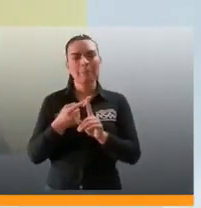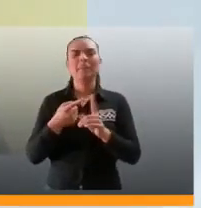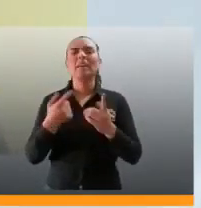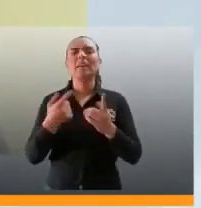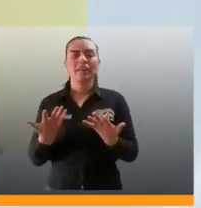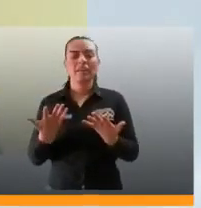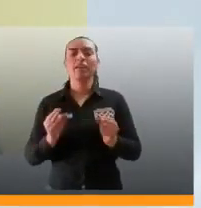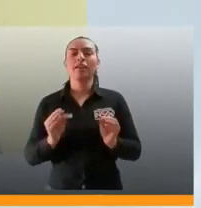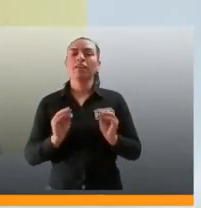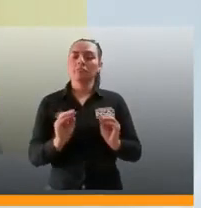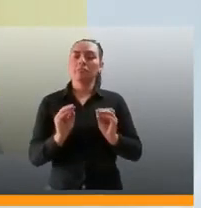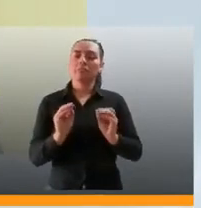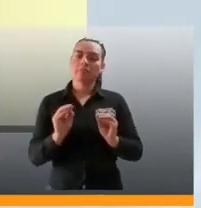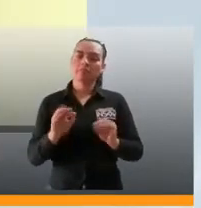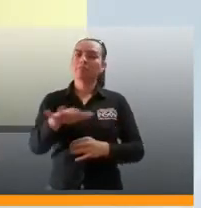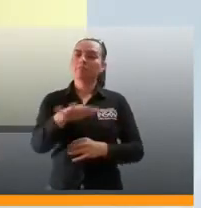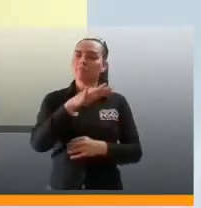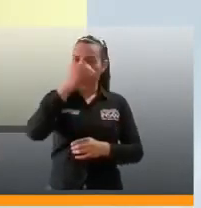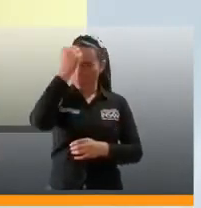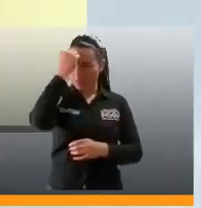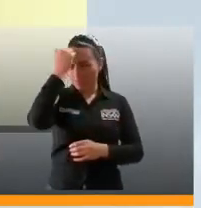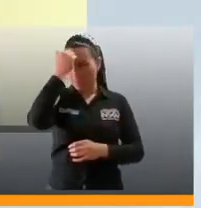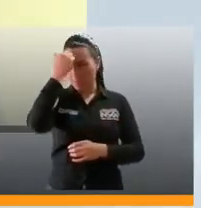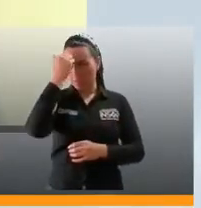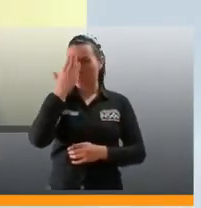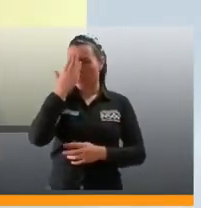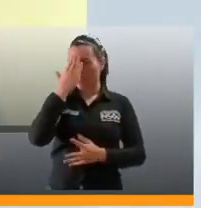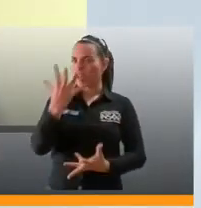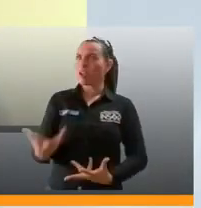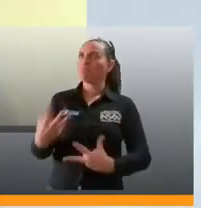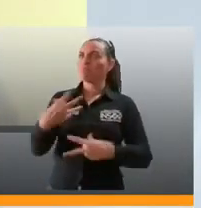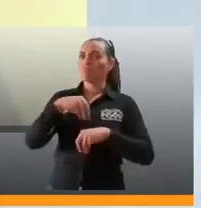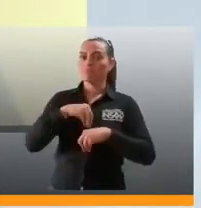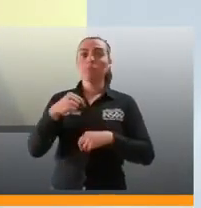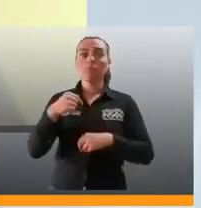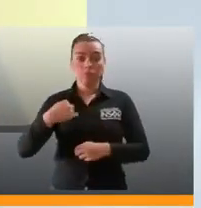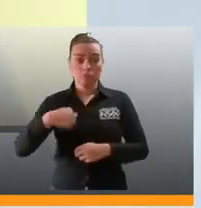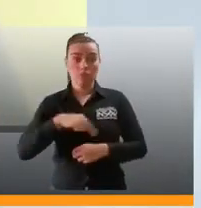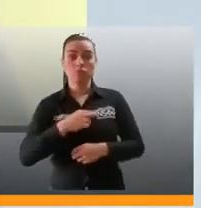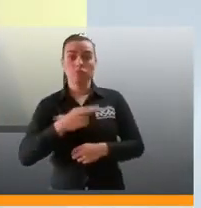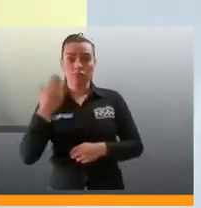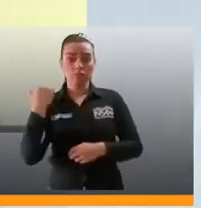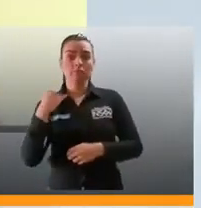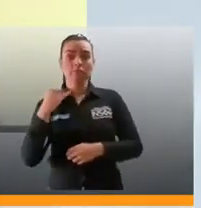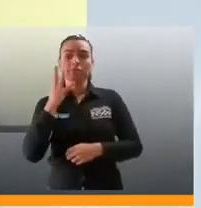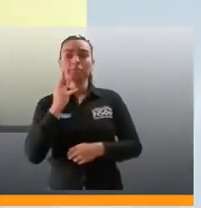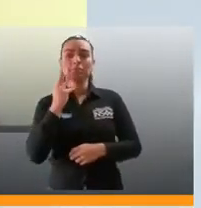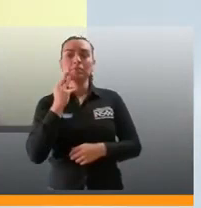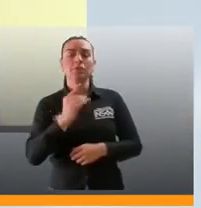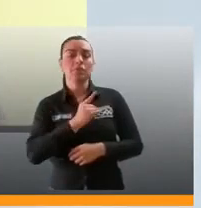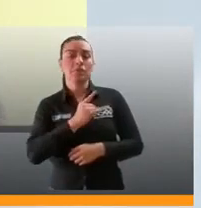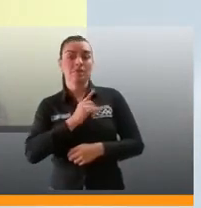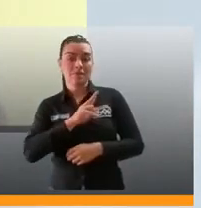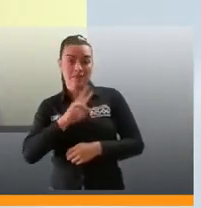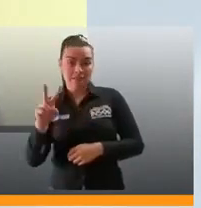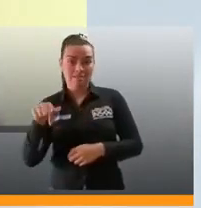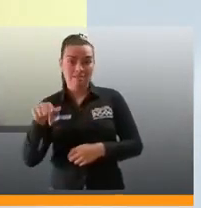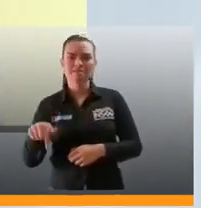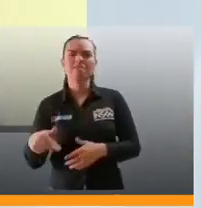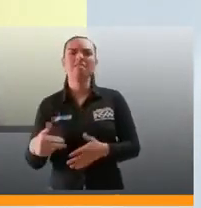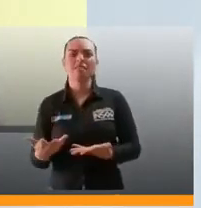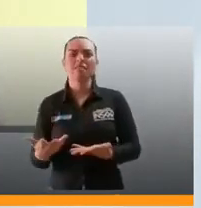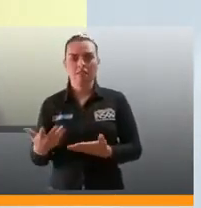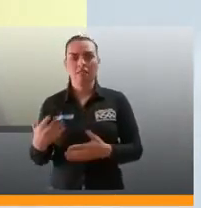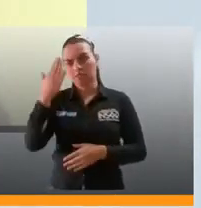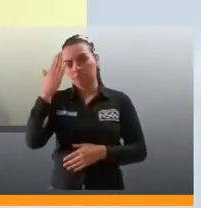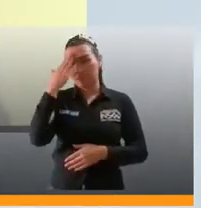capacitación de los profesores en estos asuntos. La experiencia con la Universidad del Valle es que no a todos nos